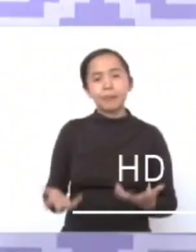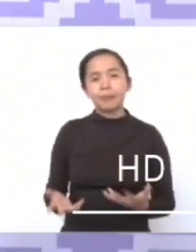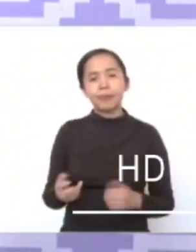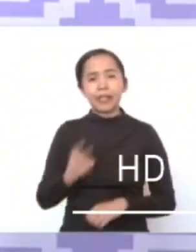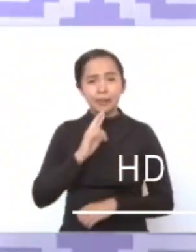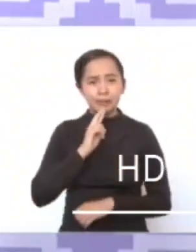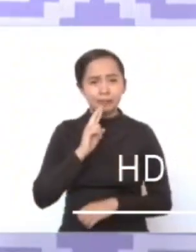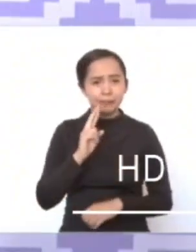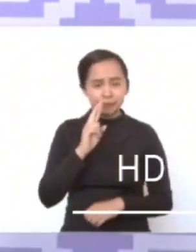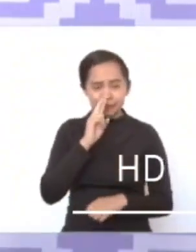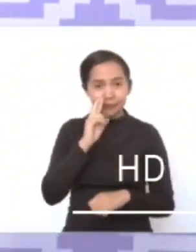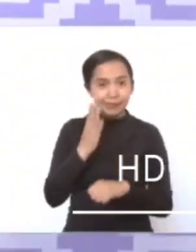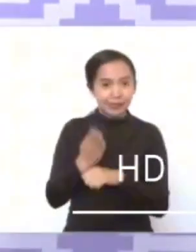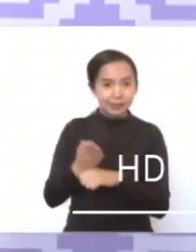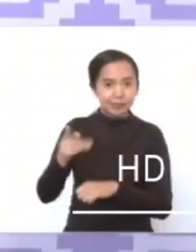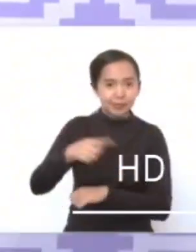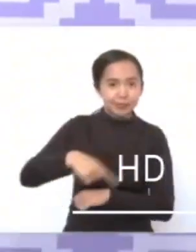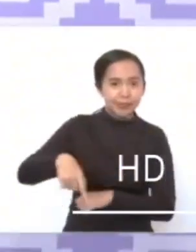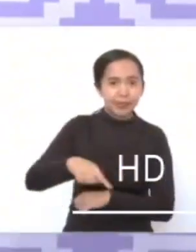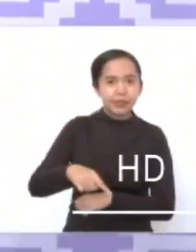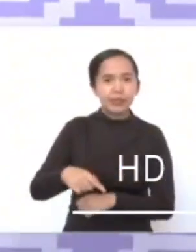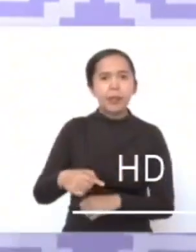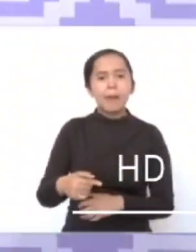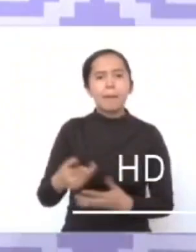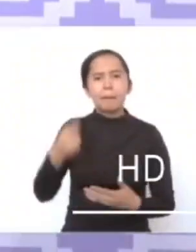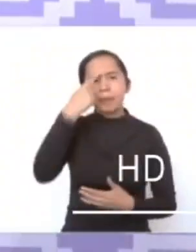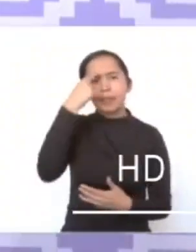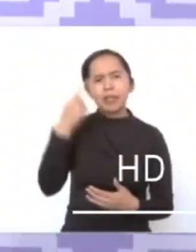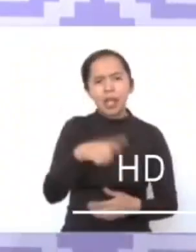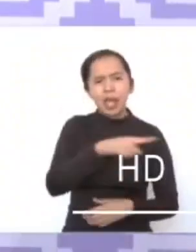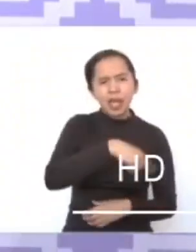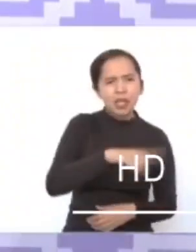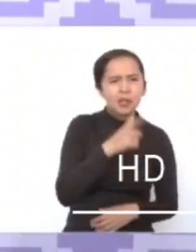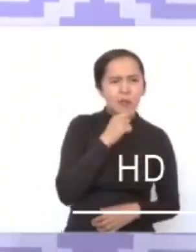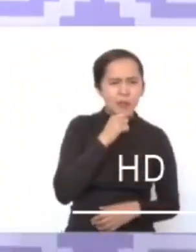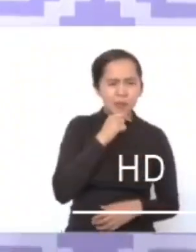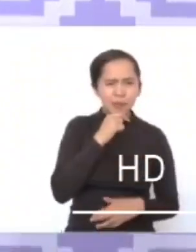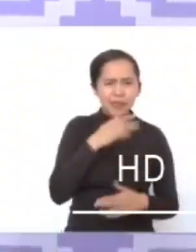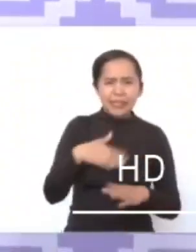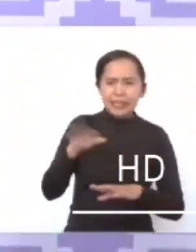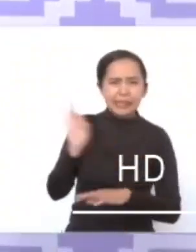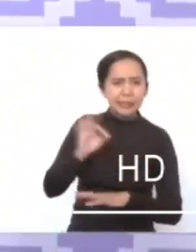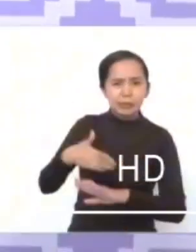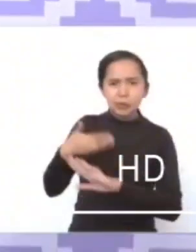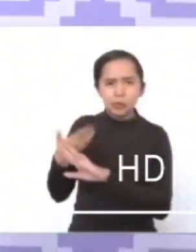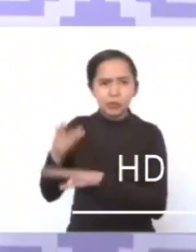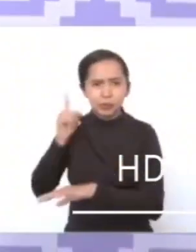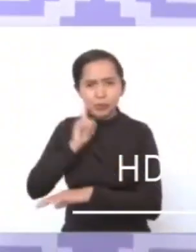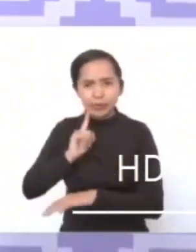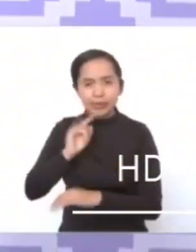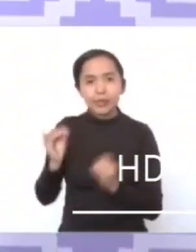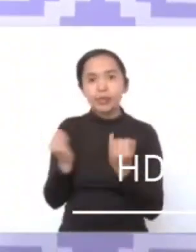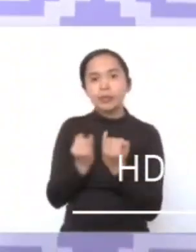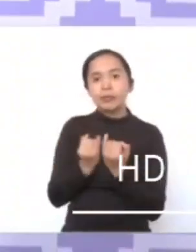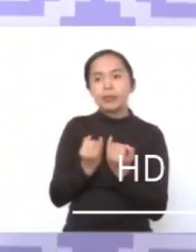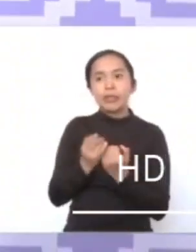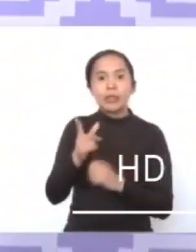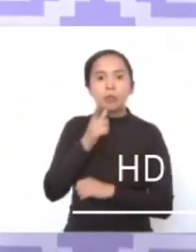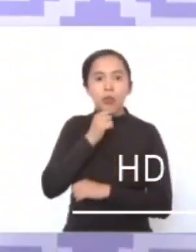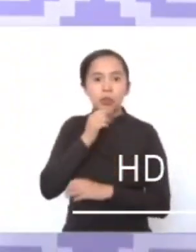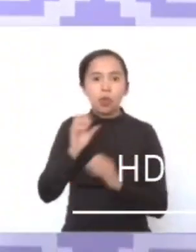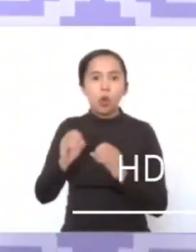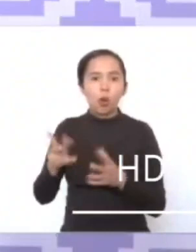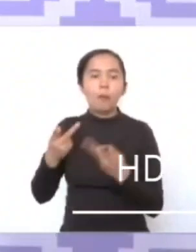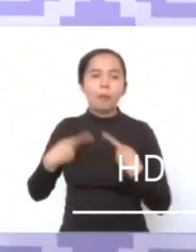de recibir quejas por violencia en razón de género cometida por personal policial contra mujeres, tanto policías como